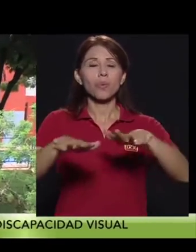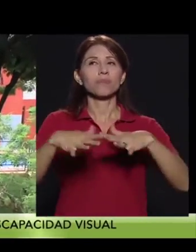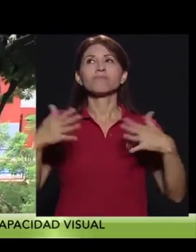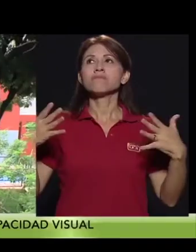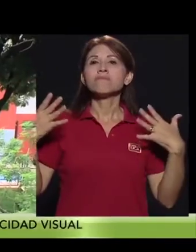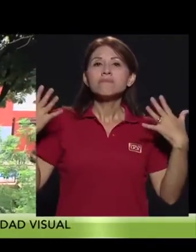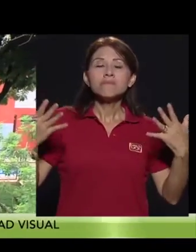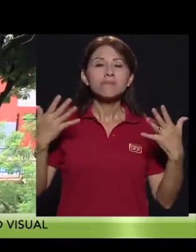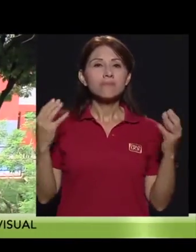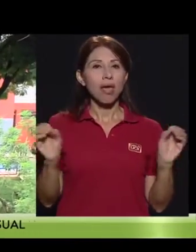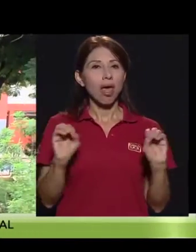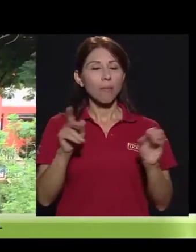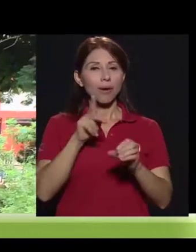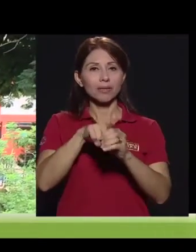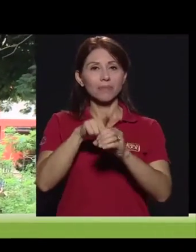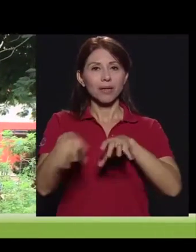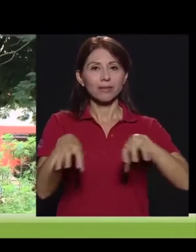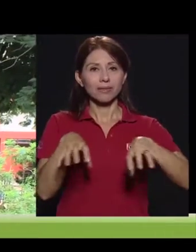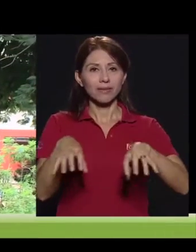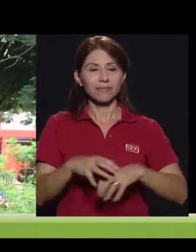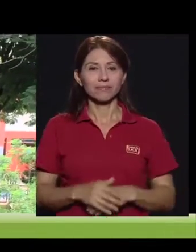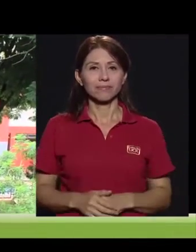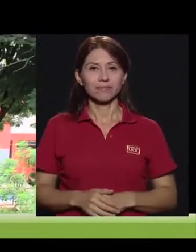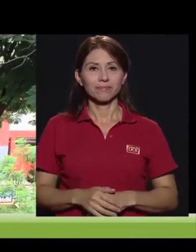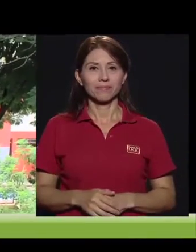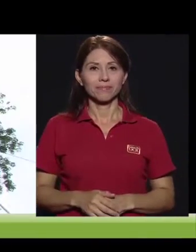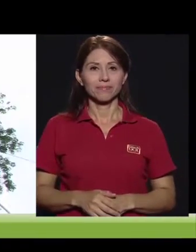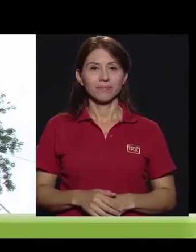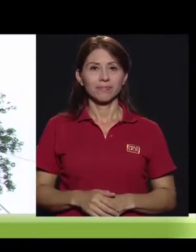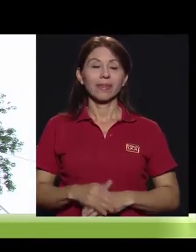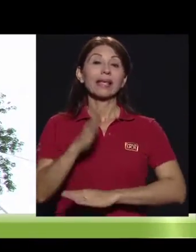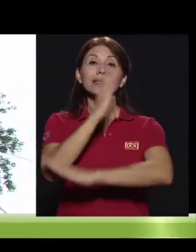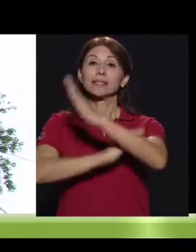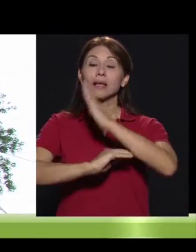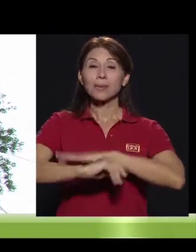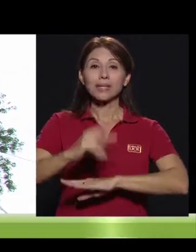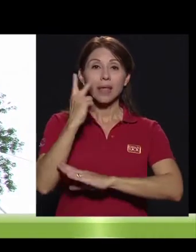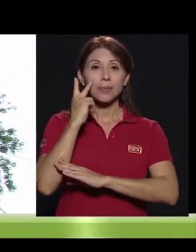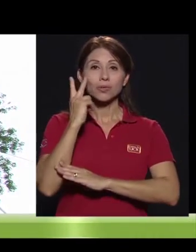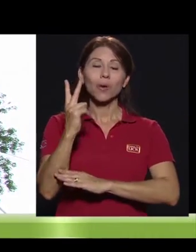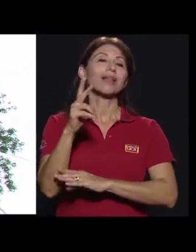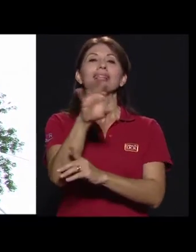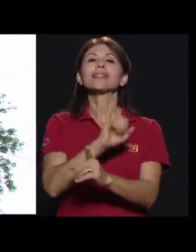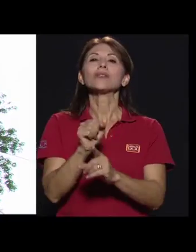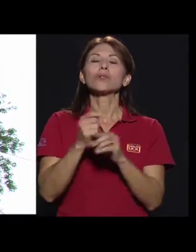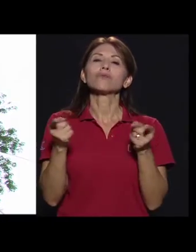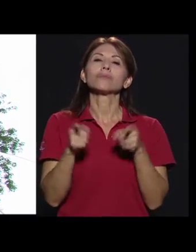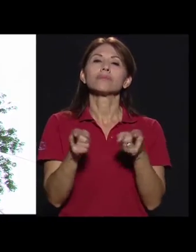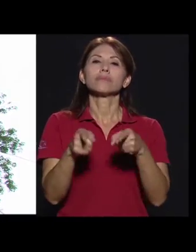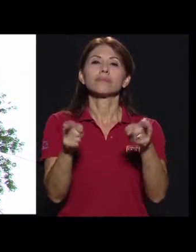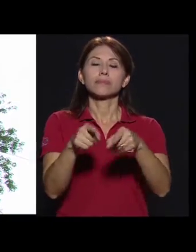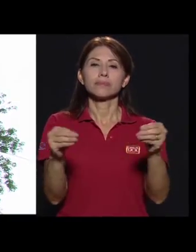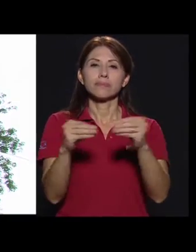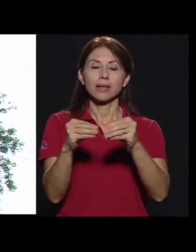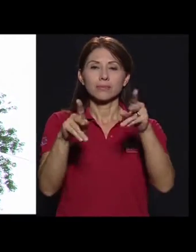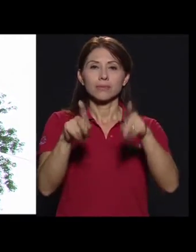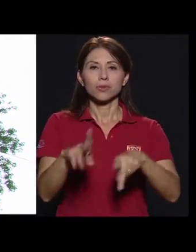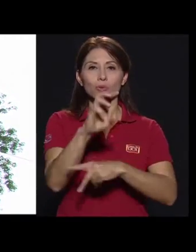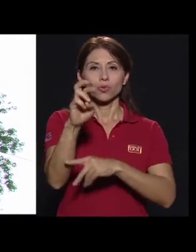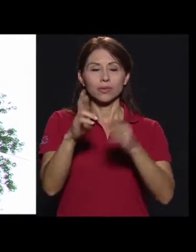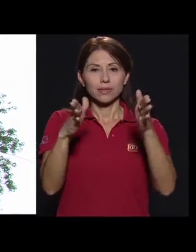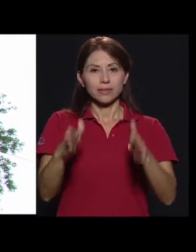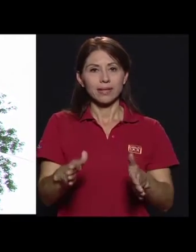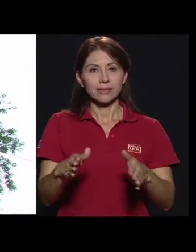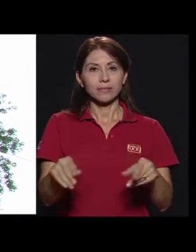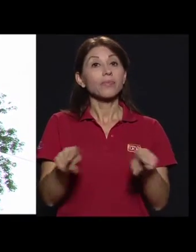al aire libre, a participar en actividades. La discapacidad visual es la condición más frecuente en los costarricenses.